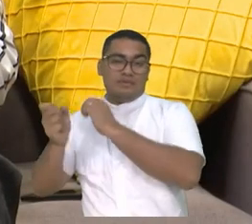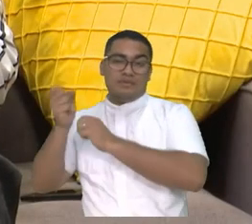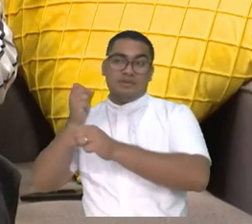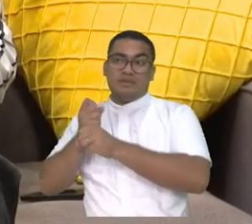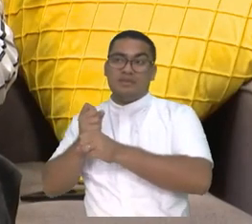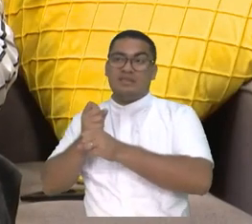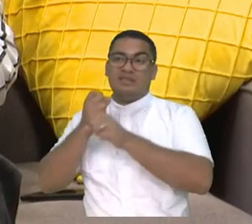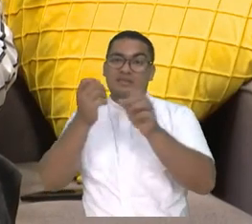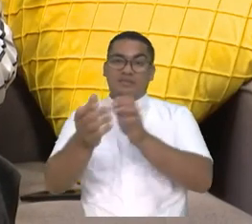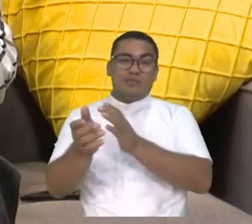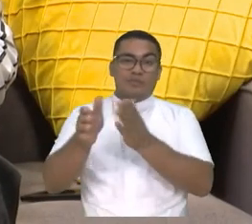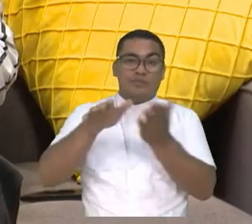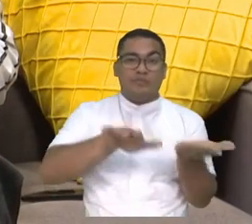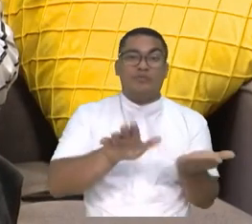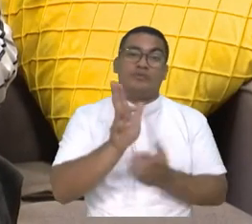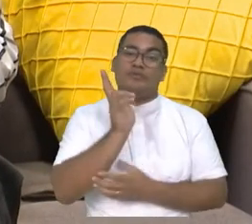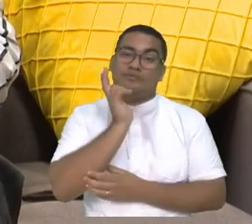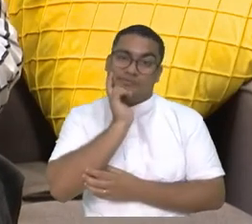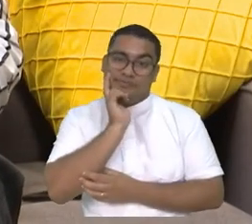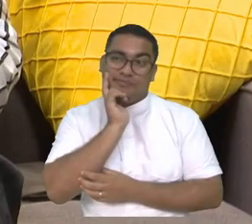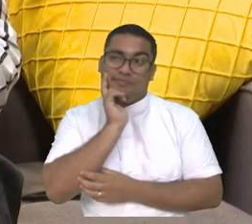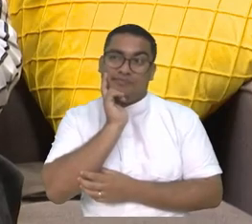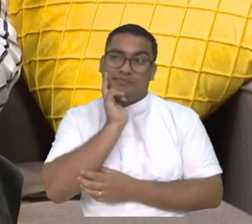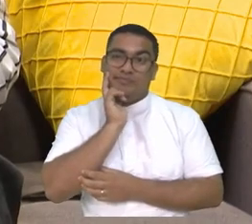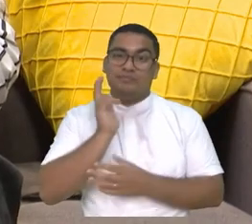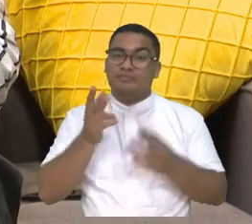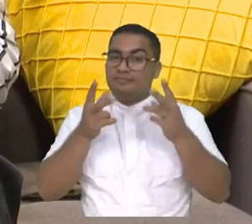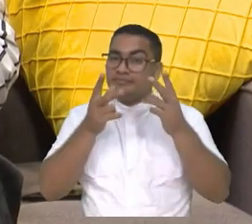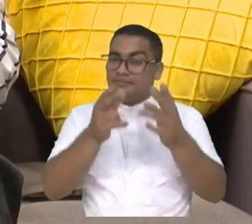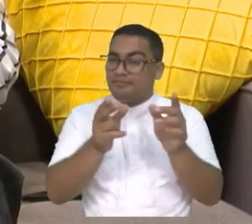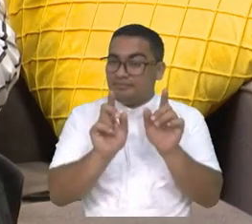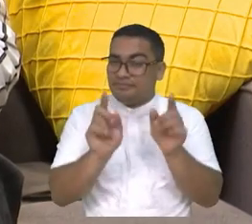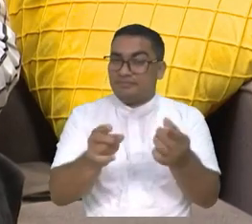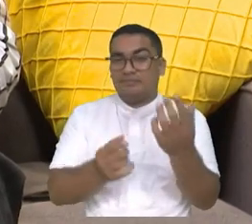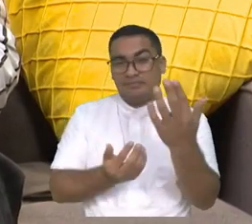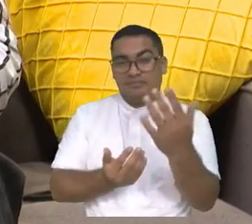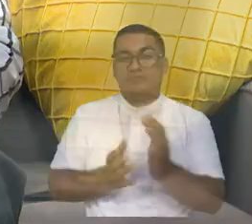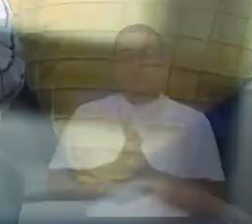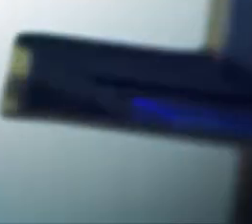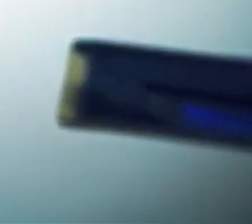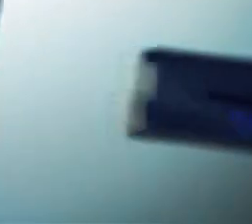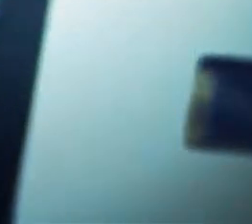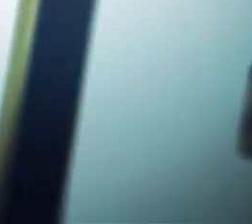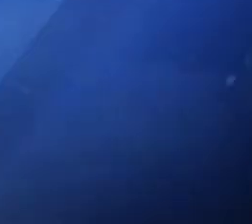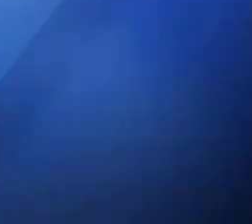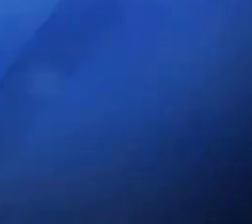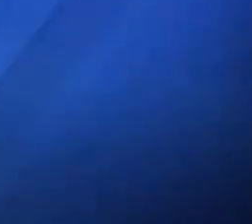104 años de su tránsito a la inmortalidad. Hacemos una breve pausa y ya volvemos.